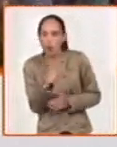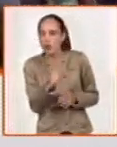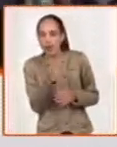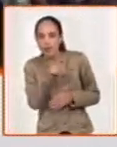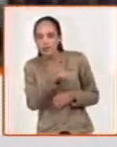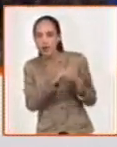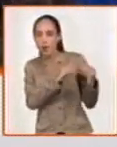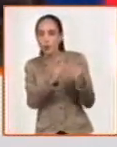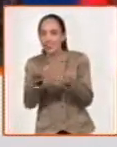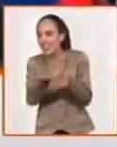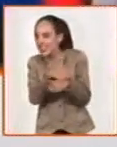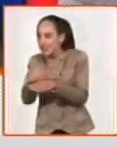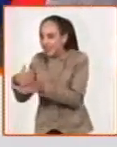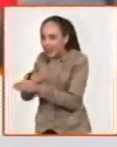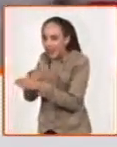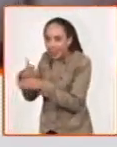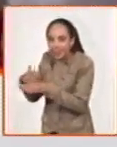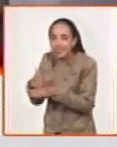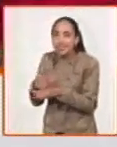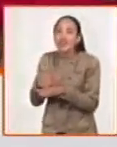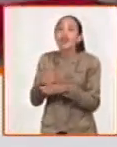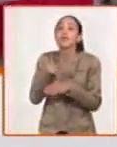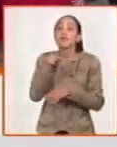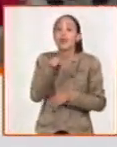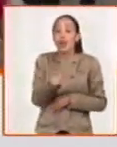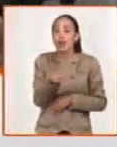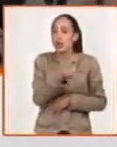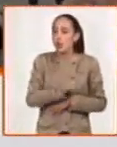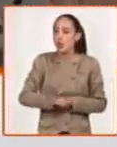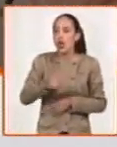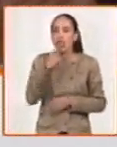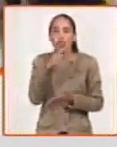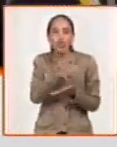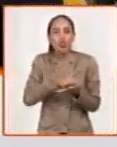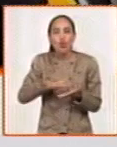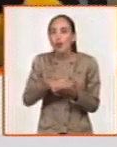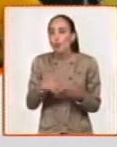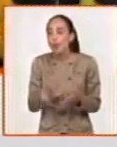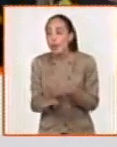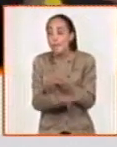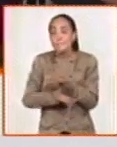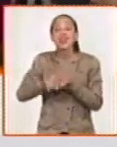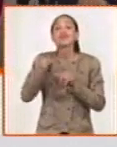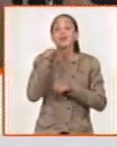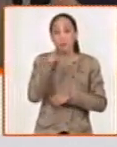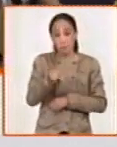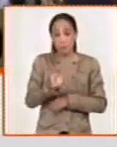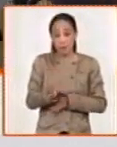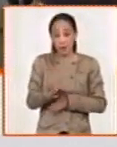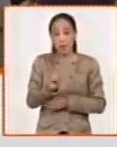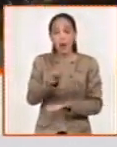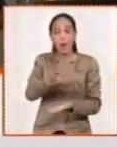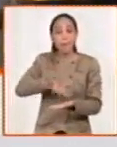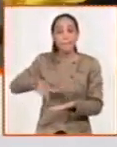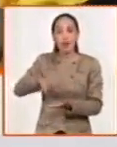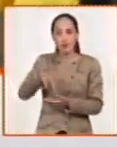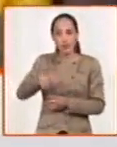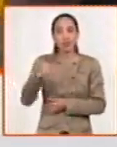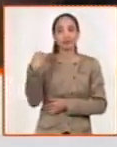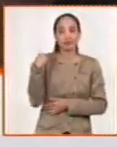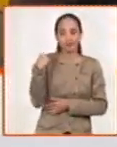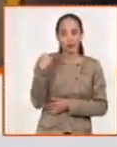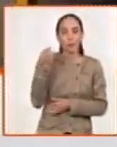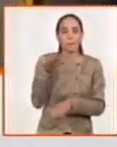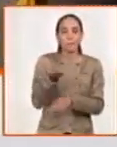todas, también se consolidan ahí en el barrio. Y esa yo creo que es la convocatoria que nos está haciendo el